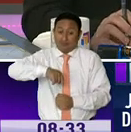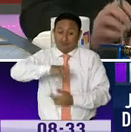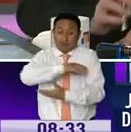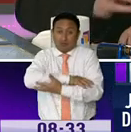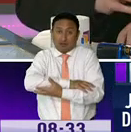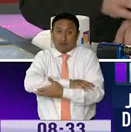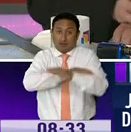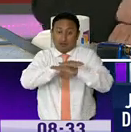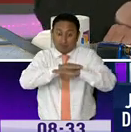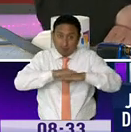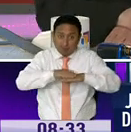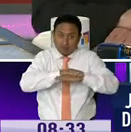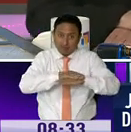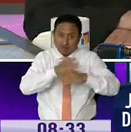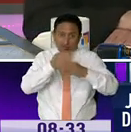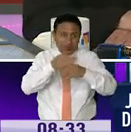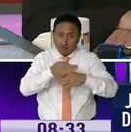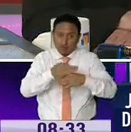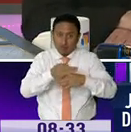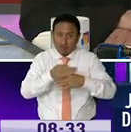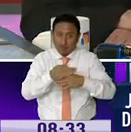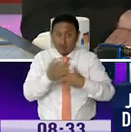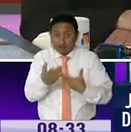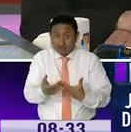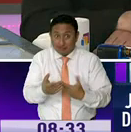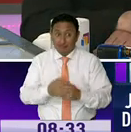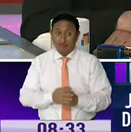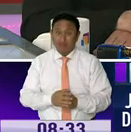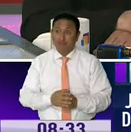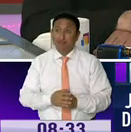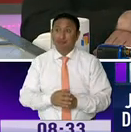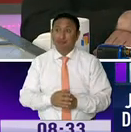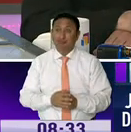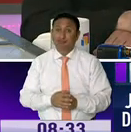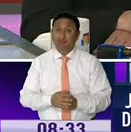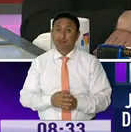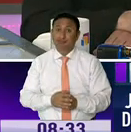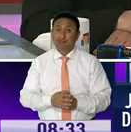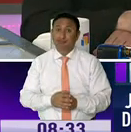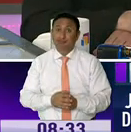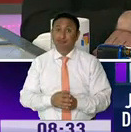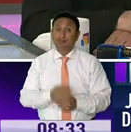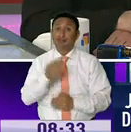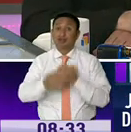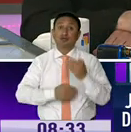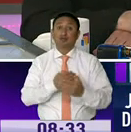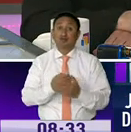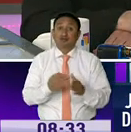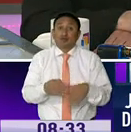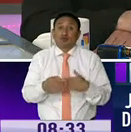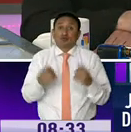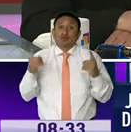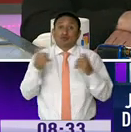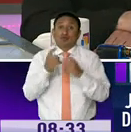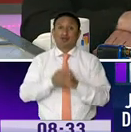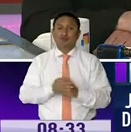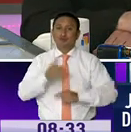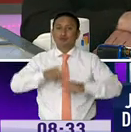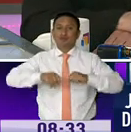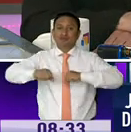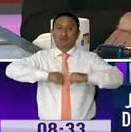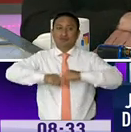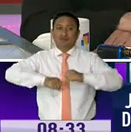plataforma, que es la base de todas las decisiones del COE nacional y provincial, imagínense, sería complejo seguir haciendo las actividades